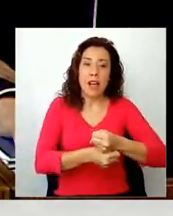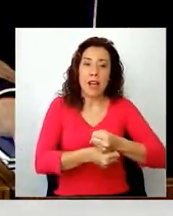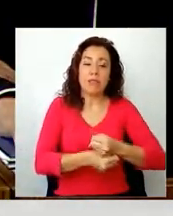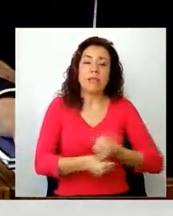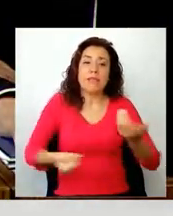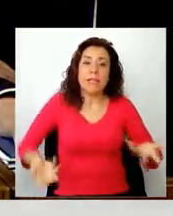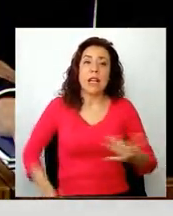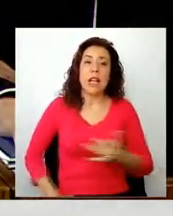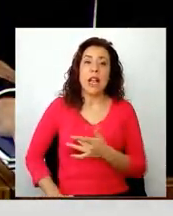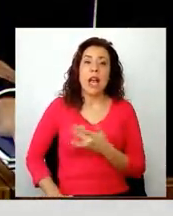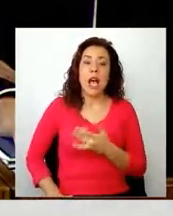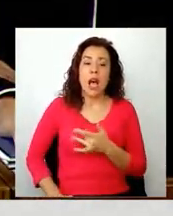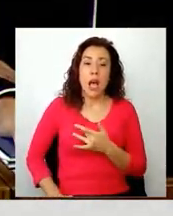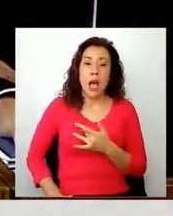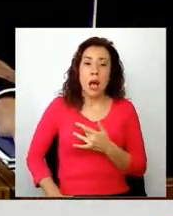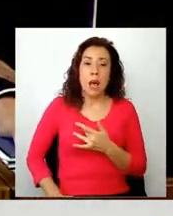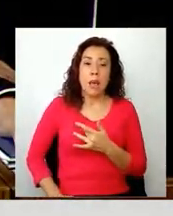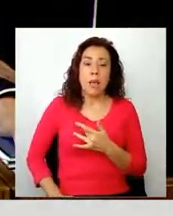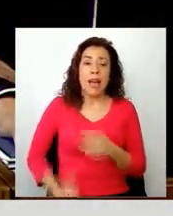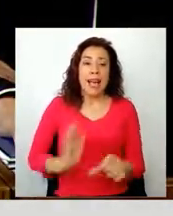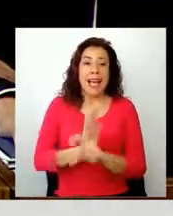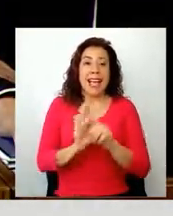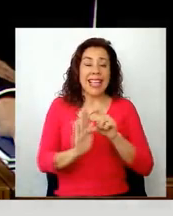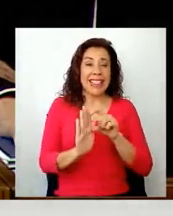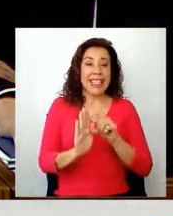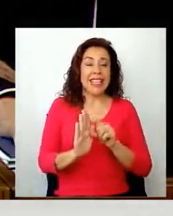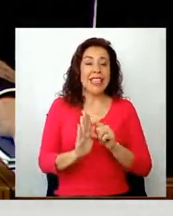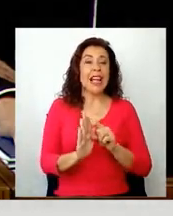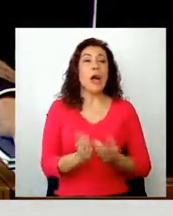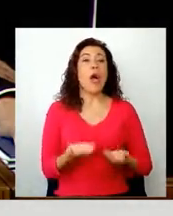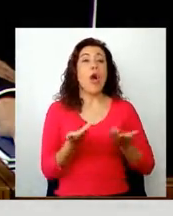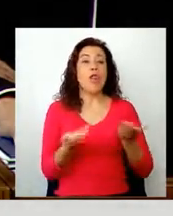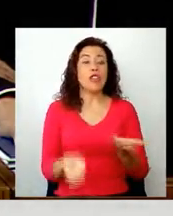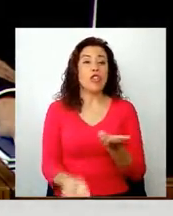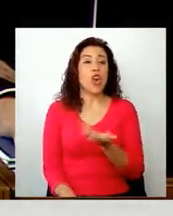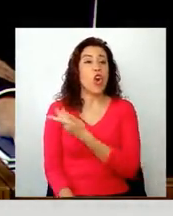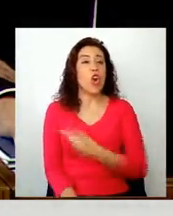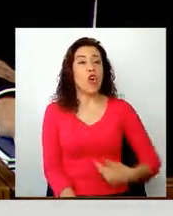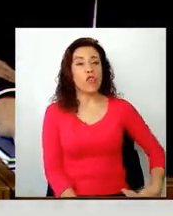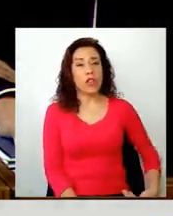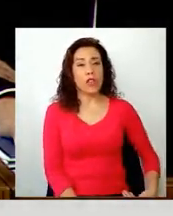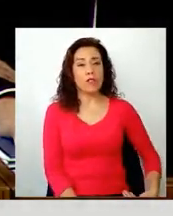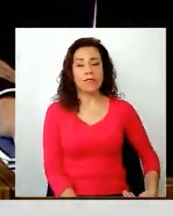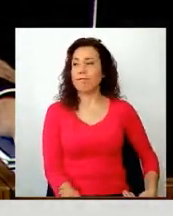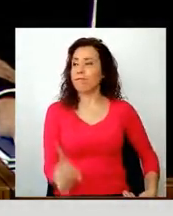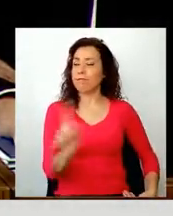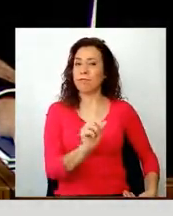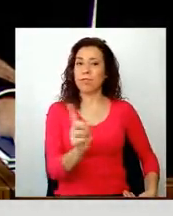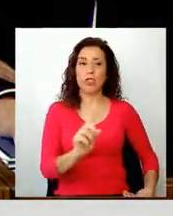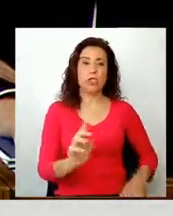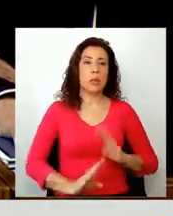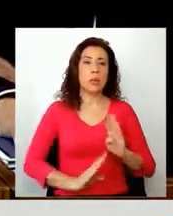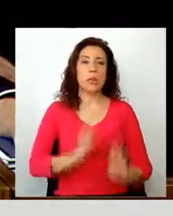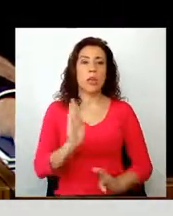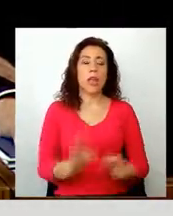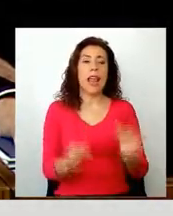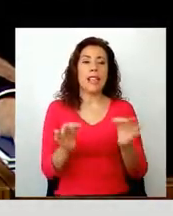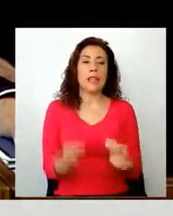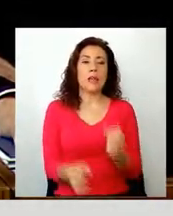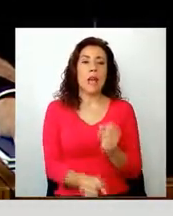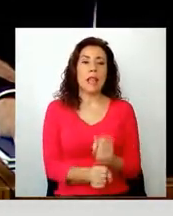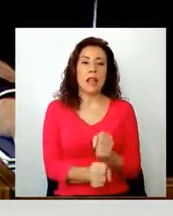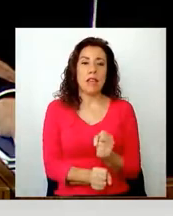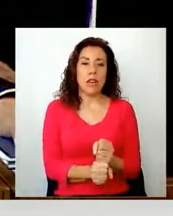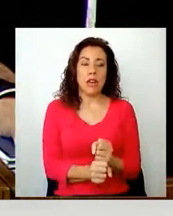con la indicación que había propuesto El Ejecutivo no se resguardaba la estabilidad laboral sino que